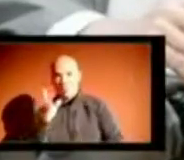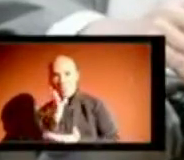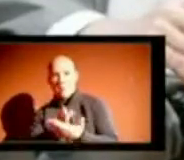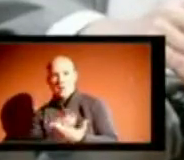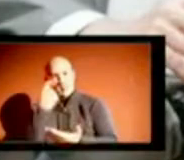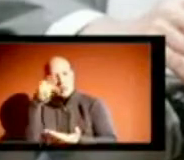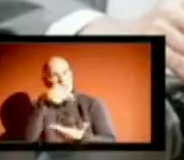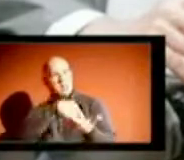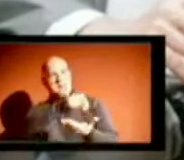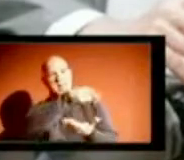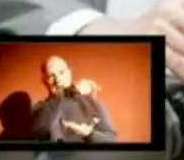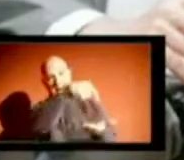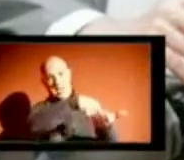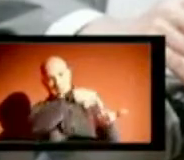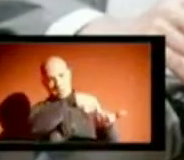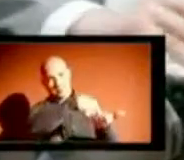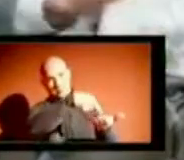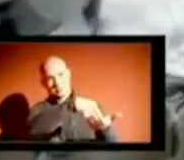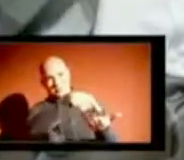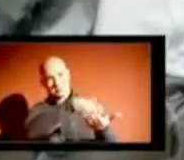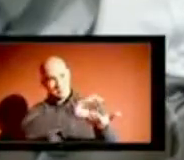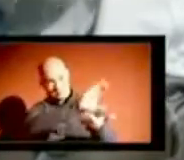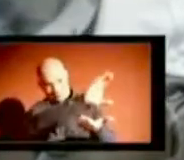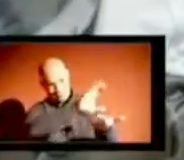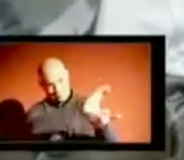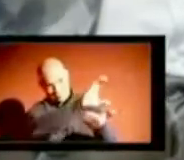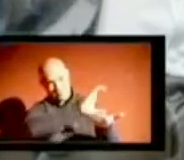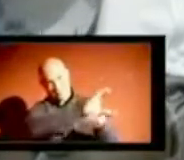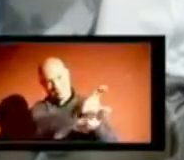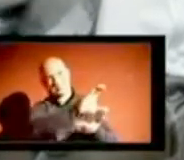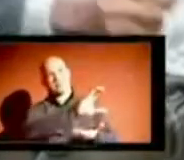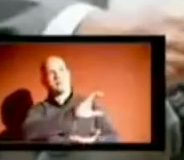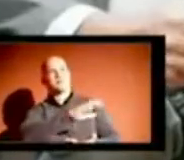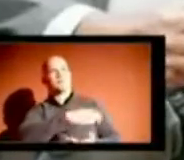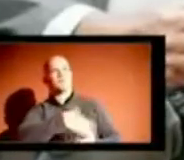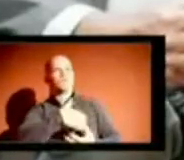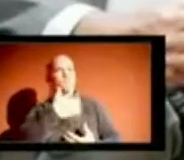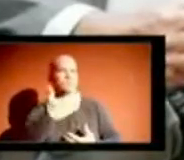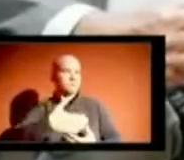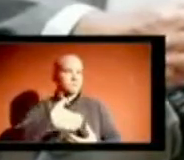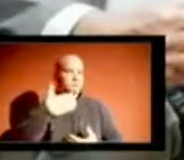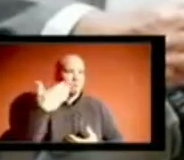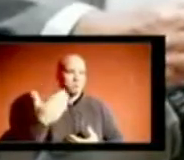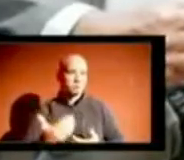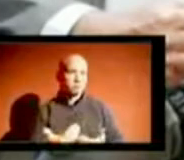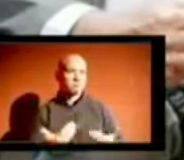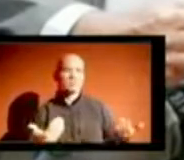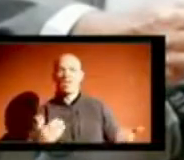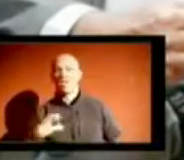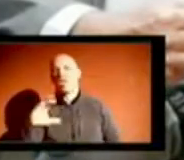repago de deuda. Principalmente estamos hablando, básicamente estamos hablando de COFINA.